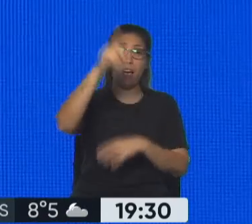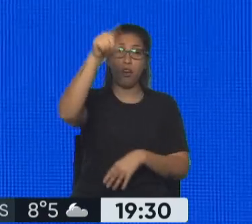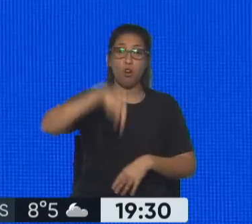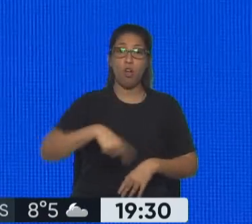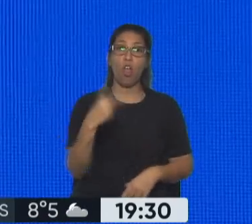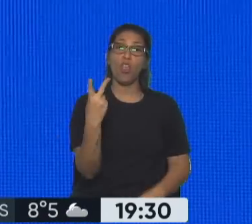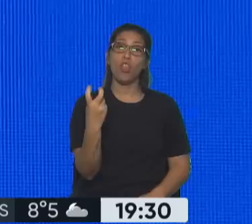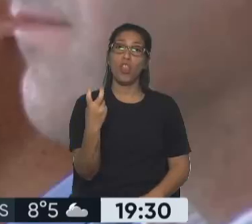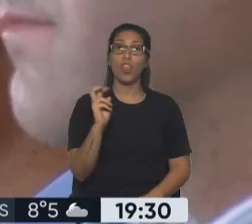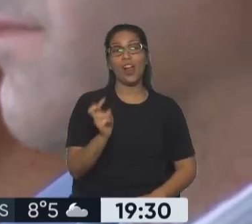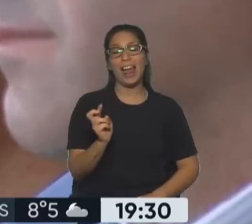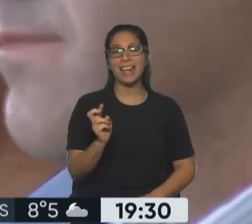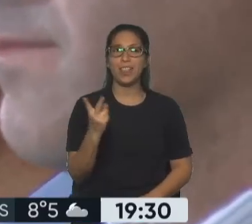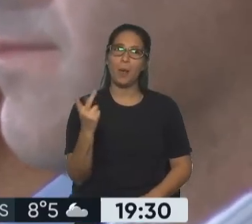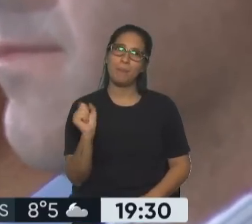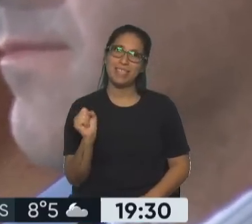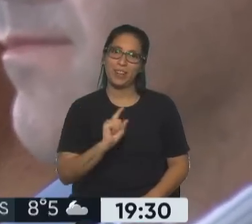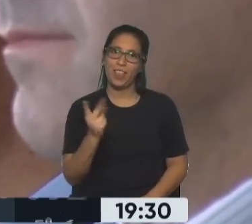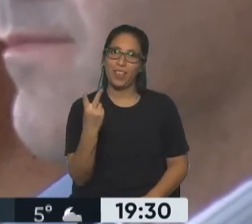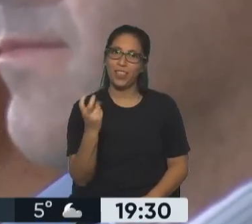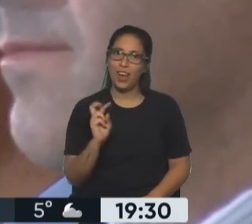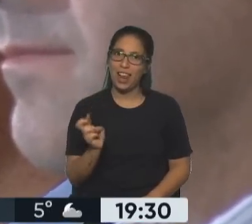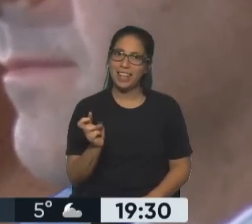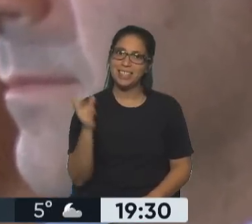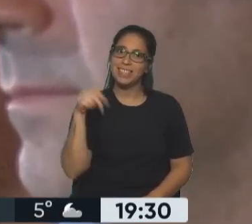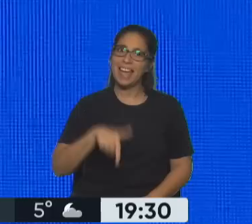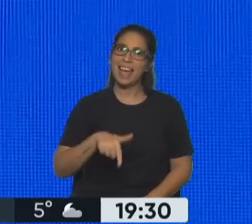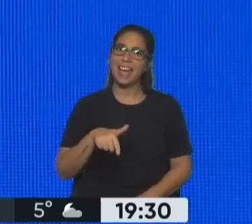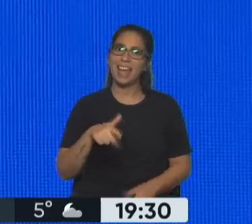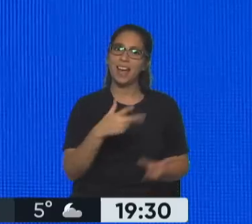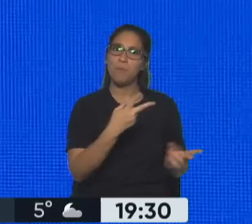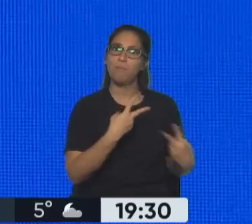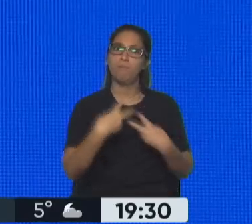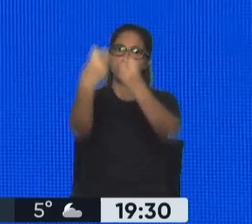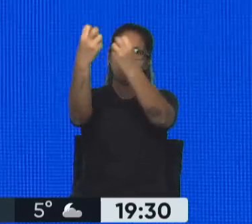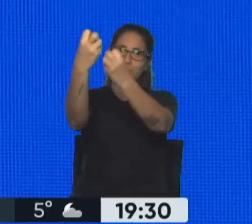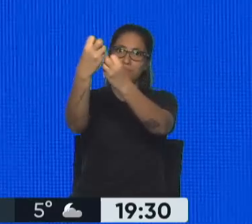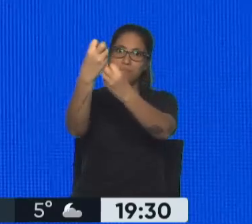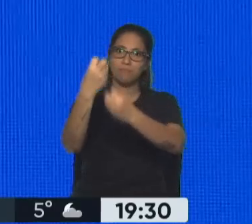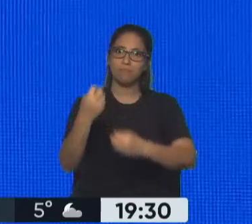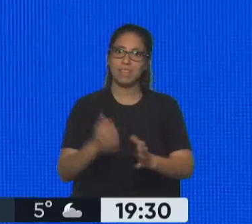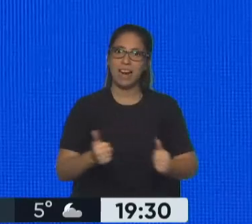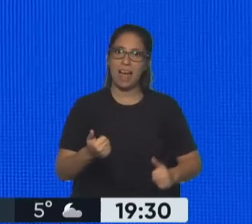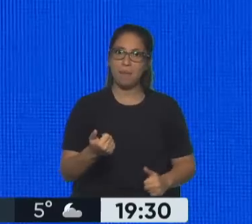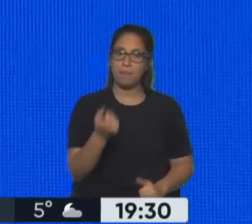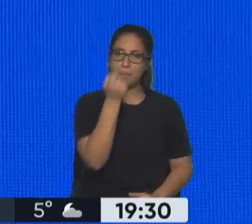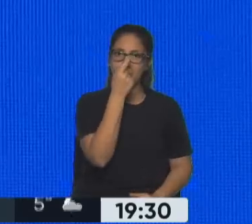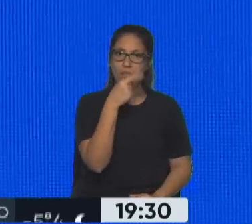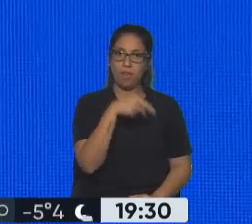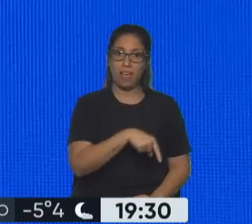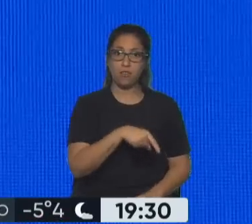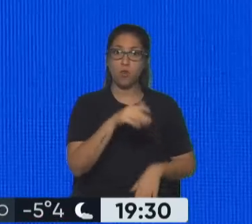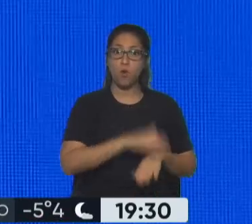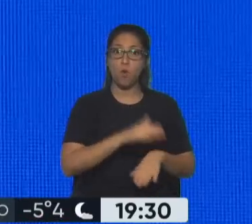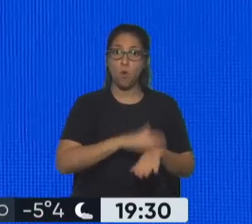por $2, por así decirlo, no era 2 mangos, $2, se quedaba con todo. Esto pasó en la República Argentina por efecto de